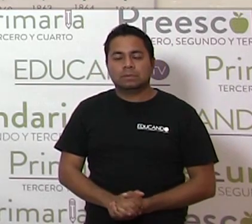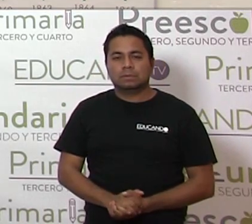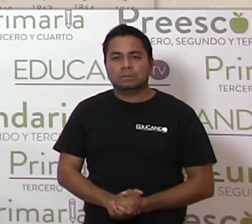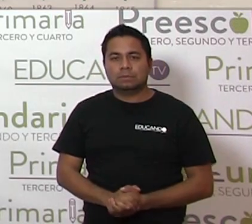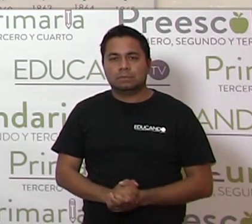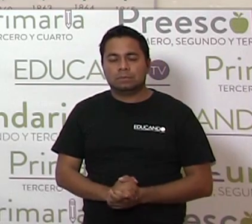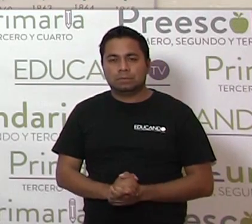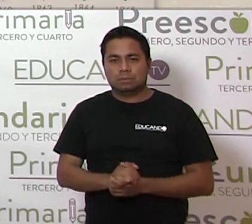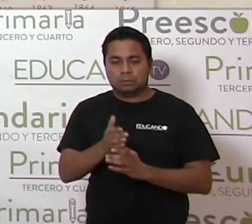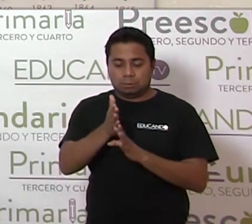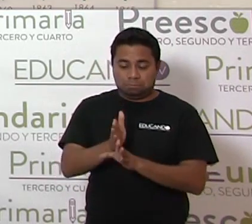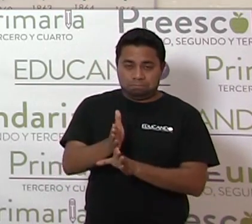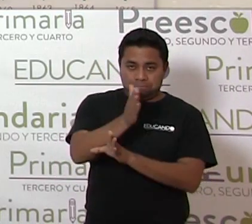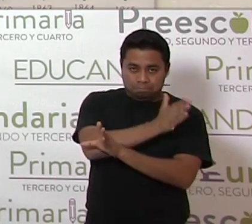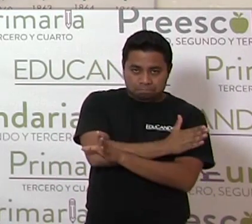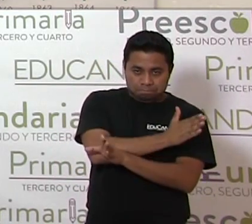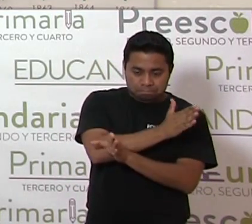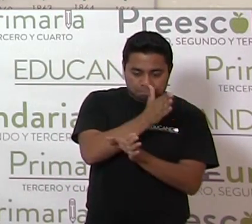después